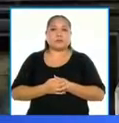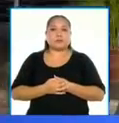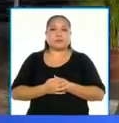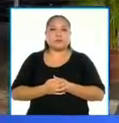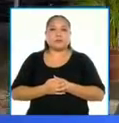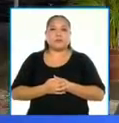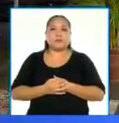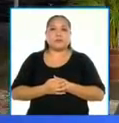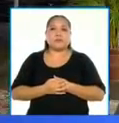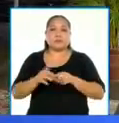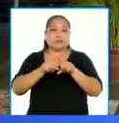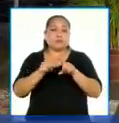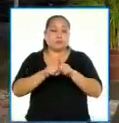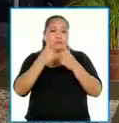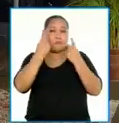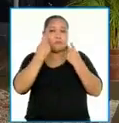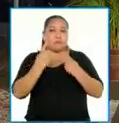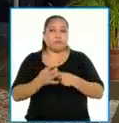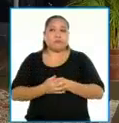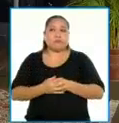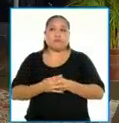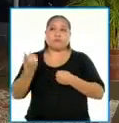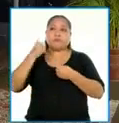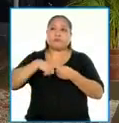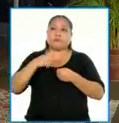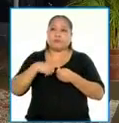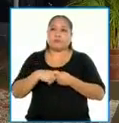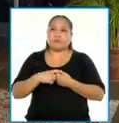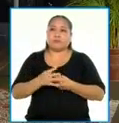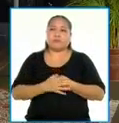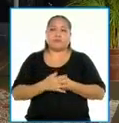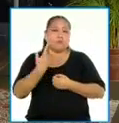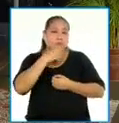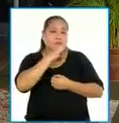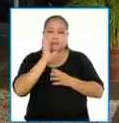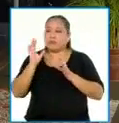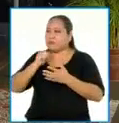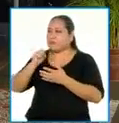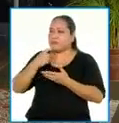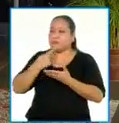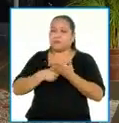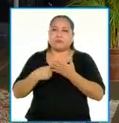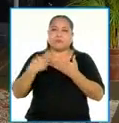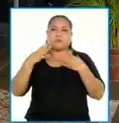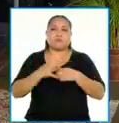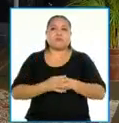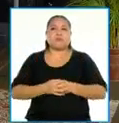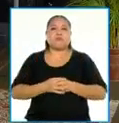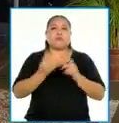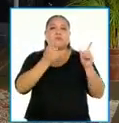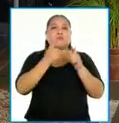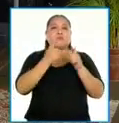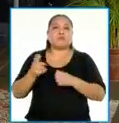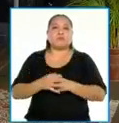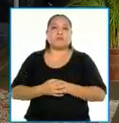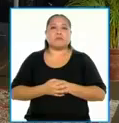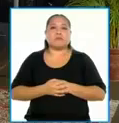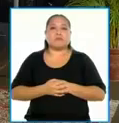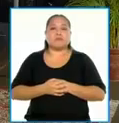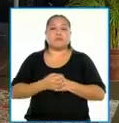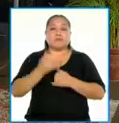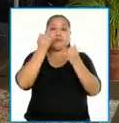A mí me he preguntado de la participación de los privados, aquí ya lo mencioné. Ya respondí. Sí, listo. Bueno,